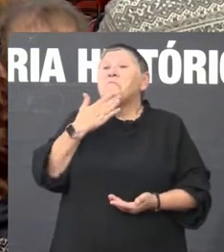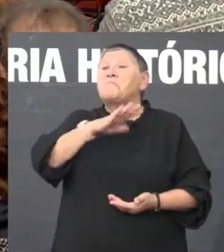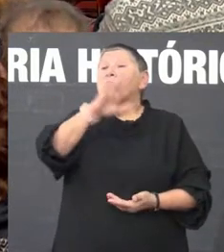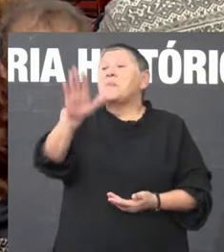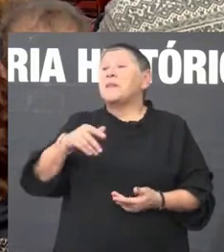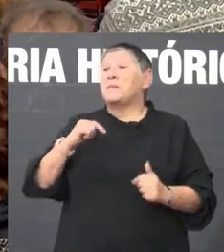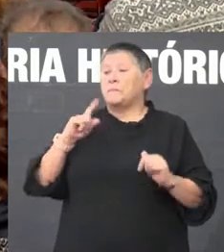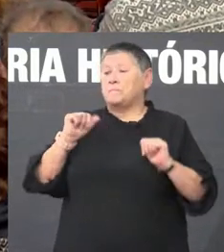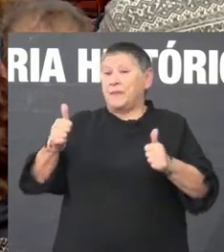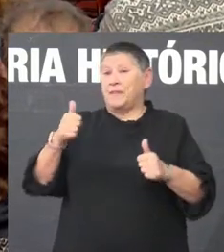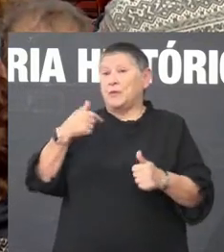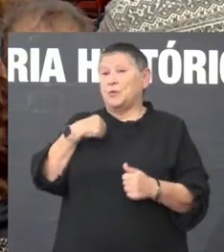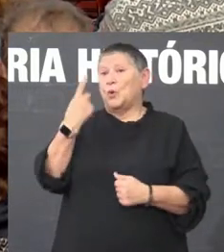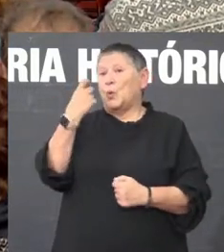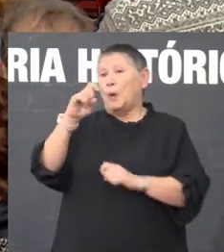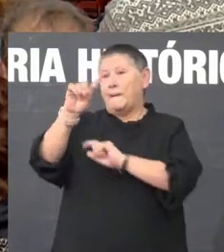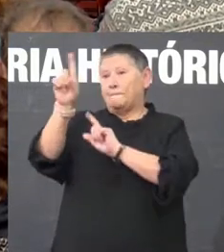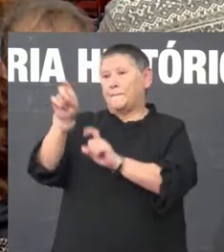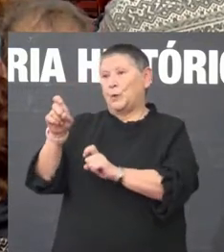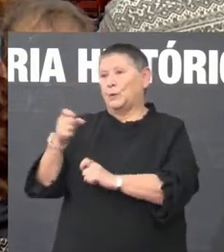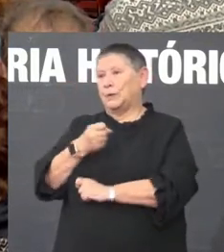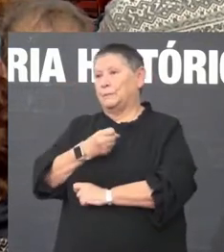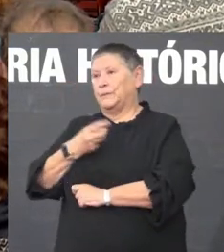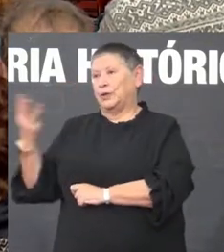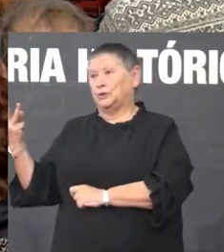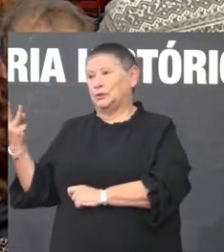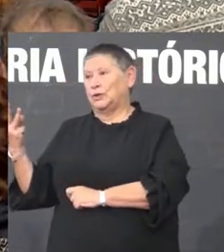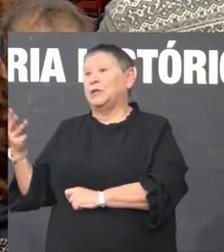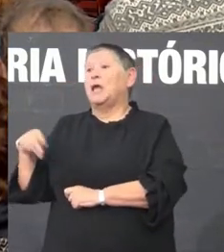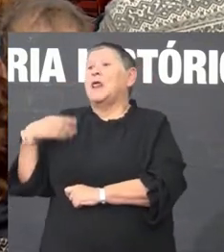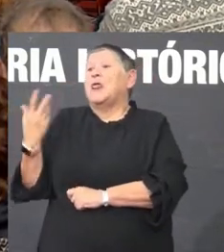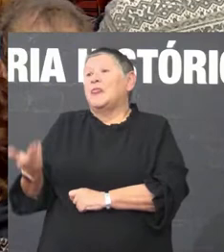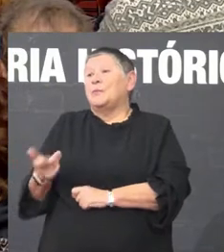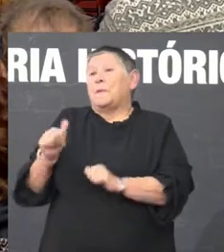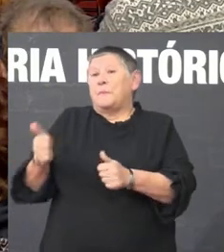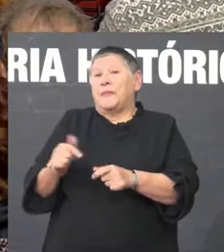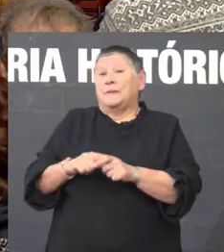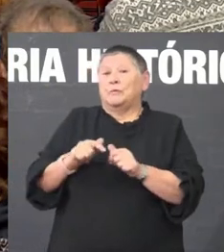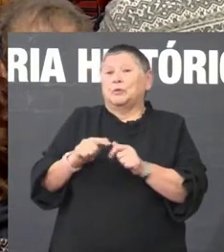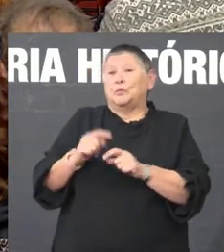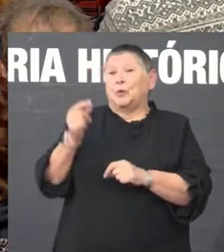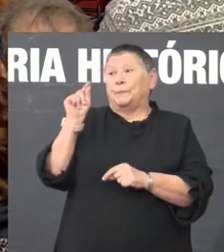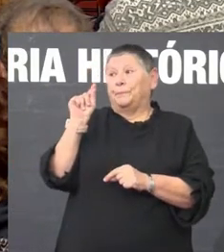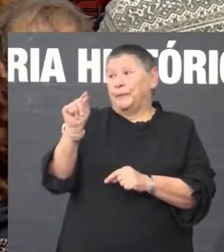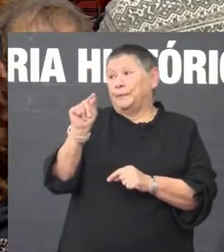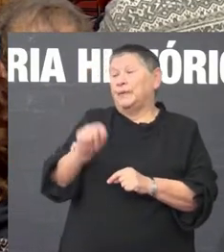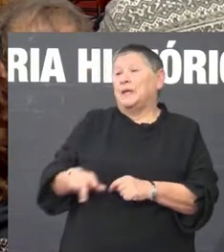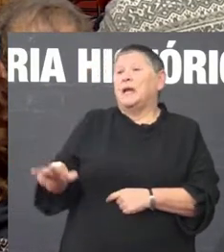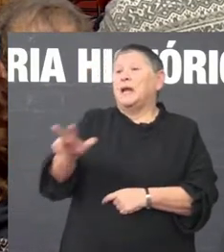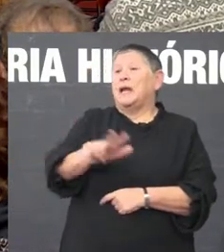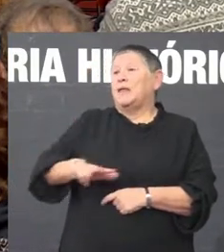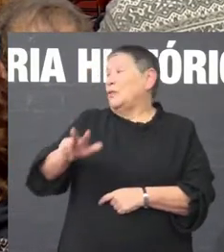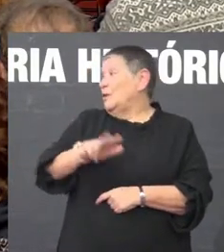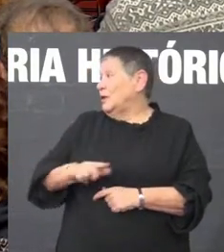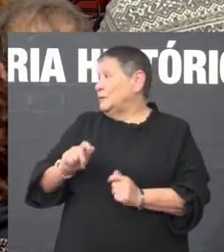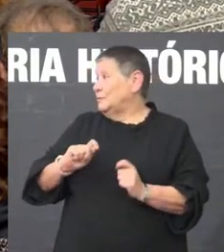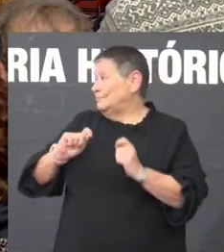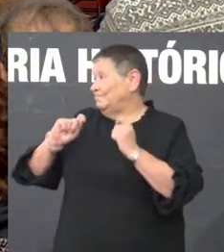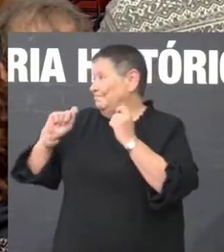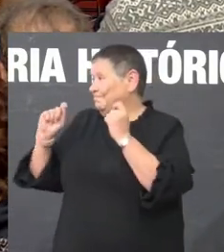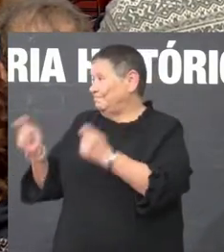pregunta xenérica que vos formularei, poremos ese pequeno clip do Nacionalismo para Damis que